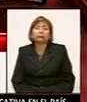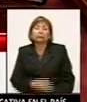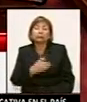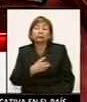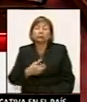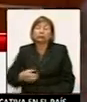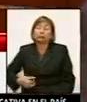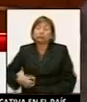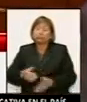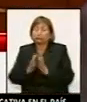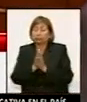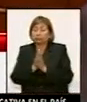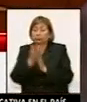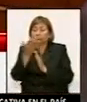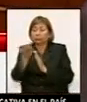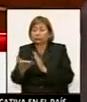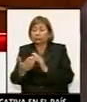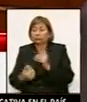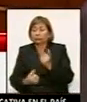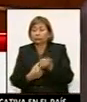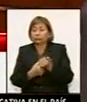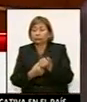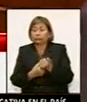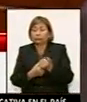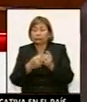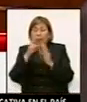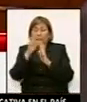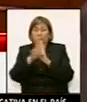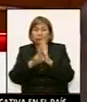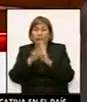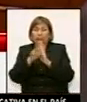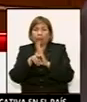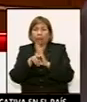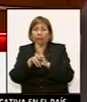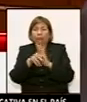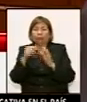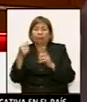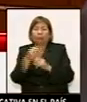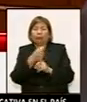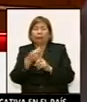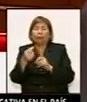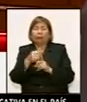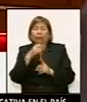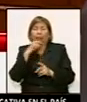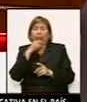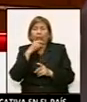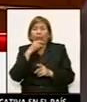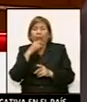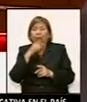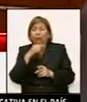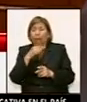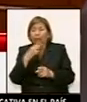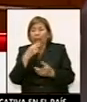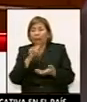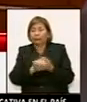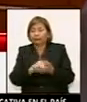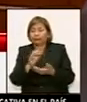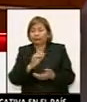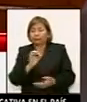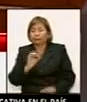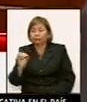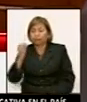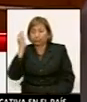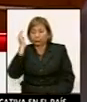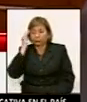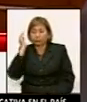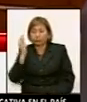Presidente, le pido autorización para poder pasar un video en relación a la violencia contra las mujeres, una violencia que no se quiere saber, que no se